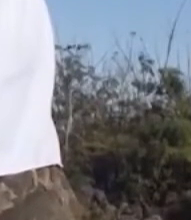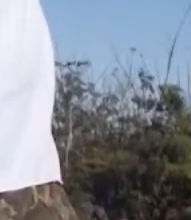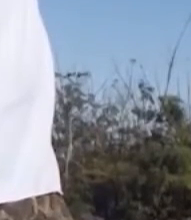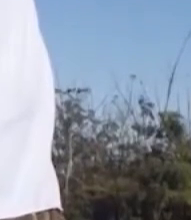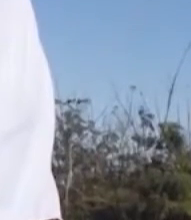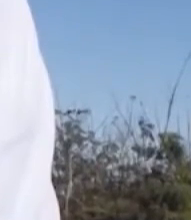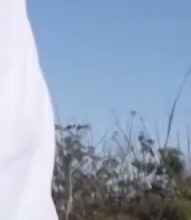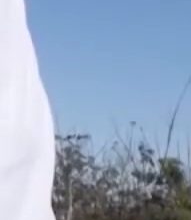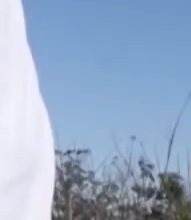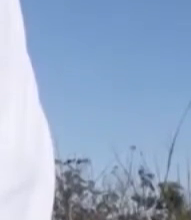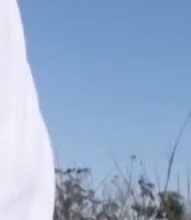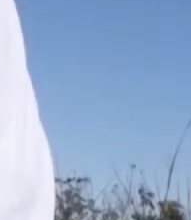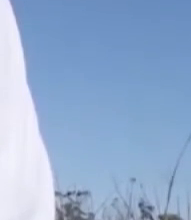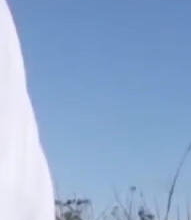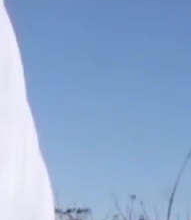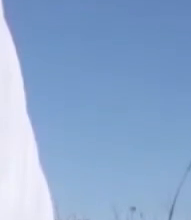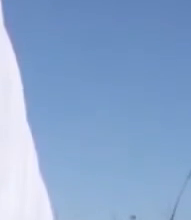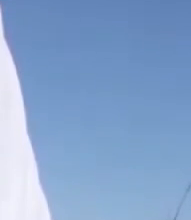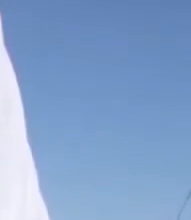viejos.